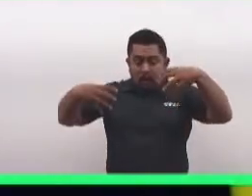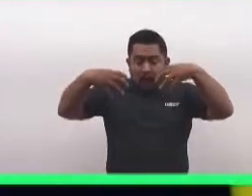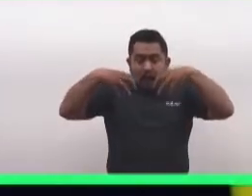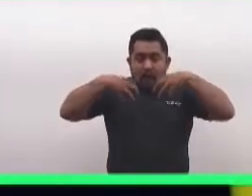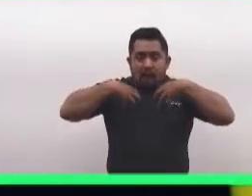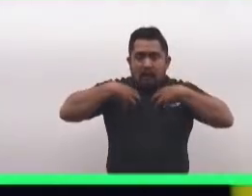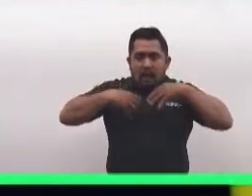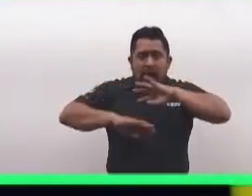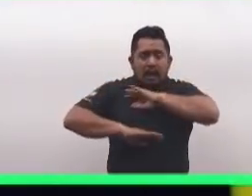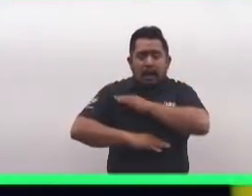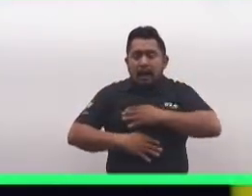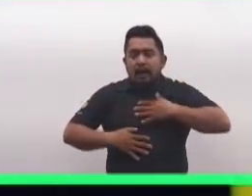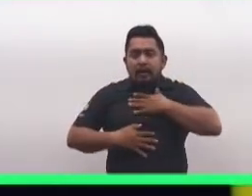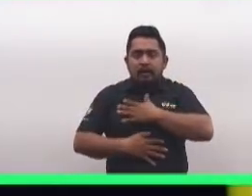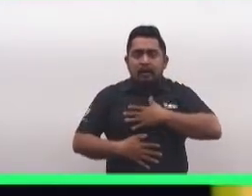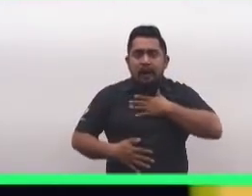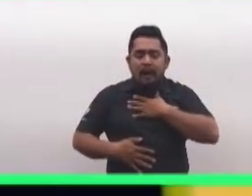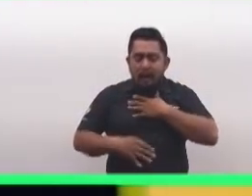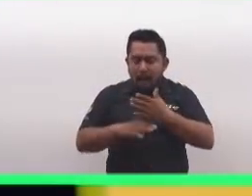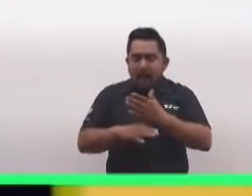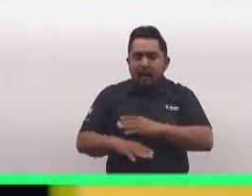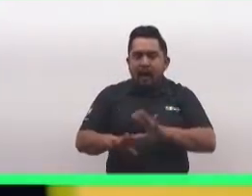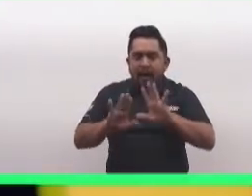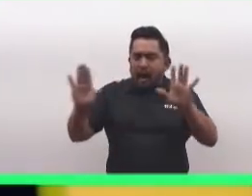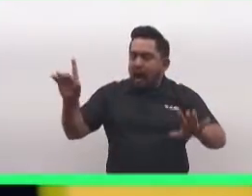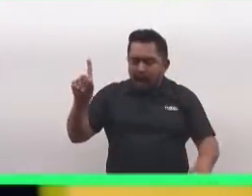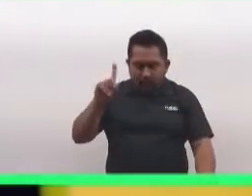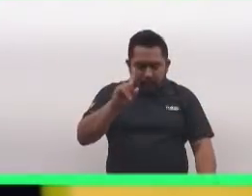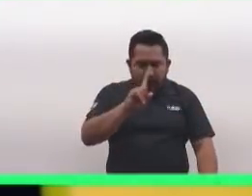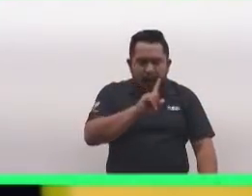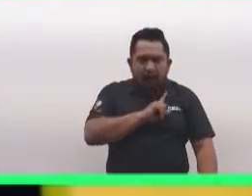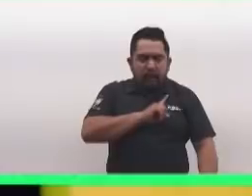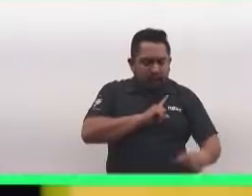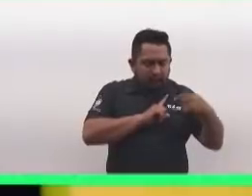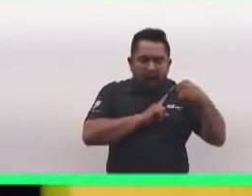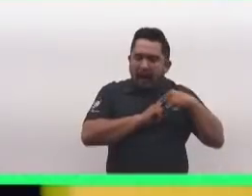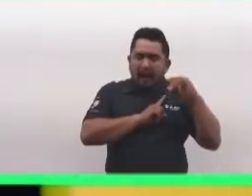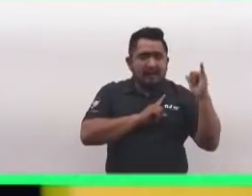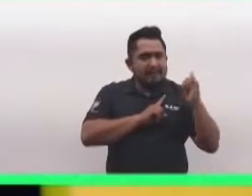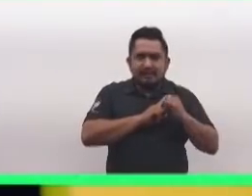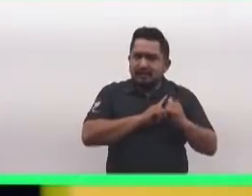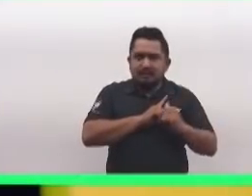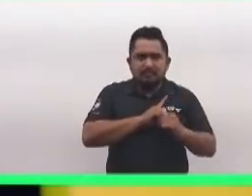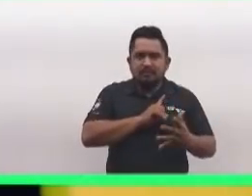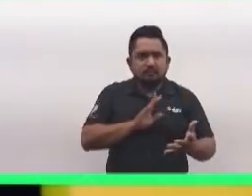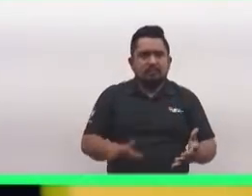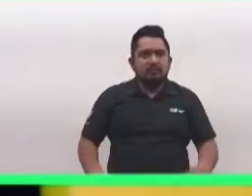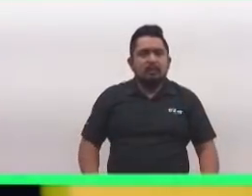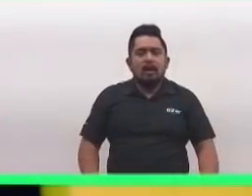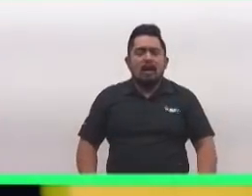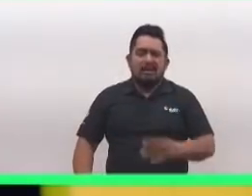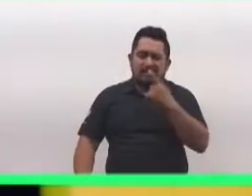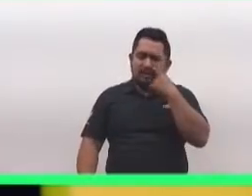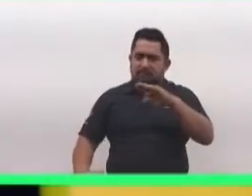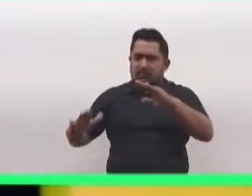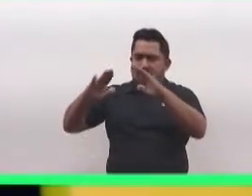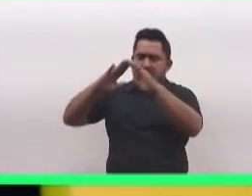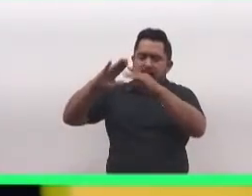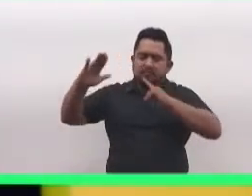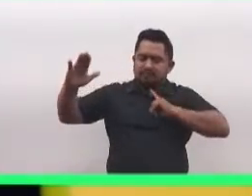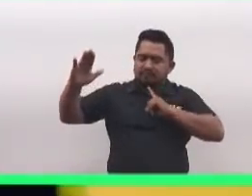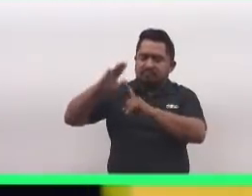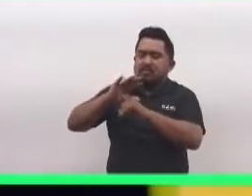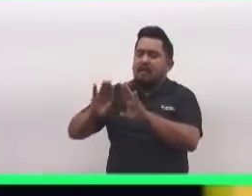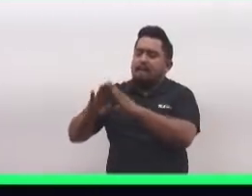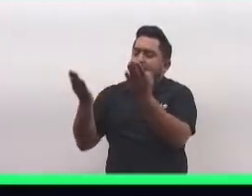vida es poner a cristo en el centro de todos tus proyectos hay personas que al salir de casa agarramos la biblia